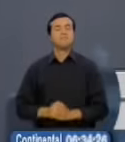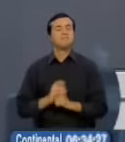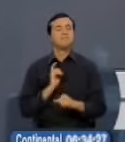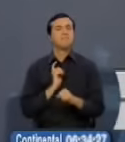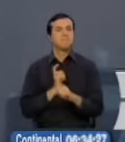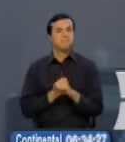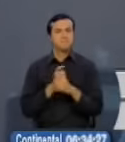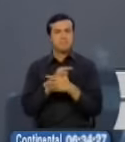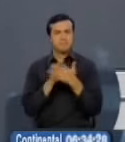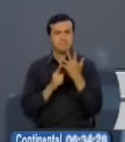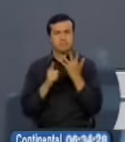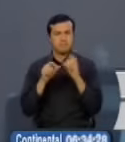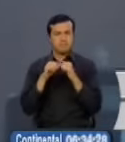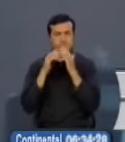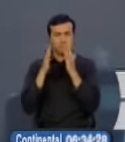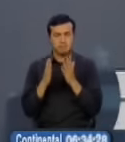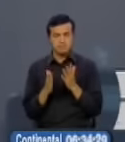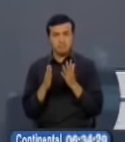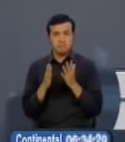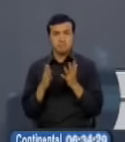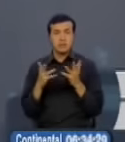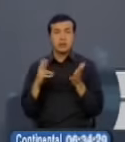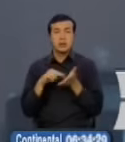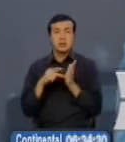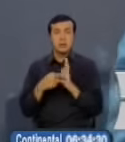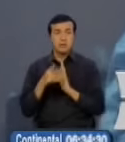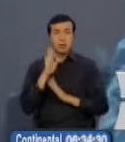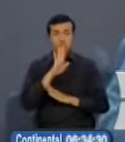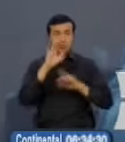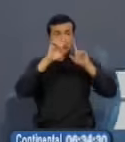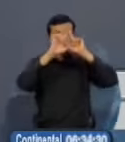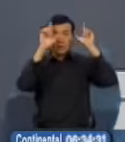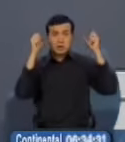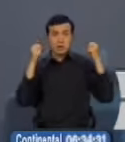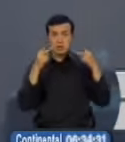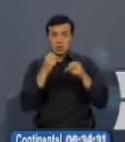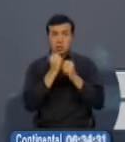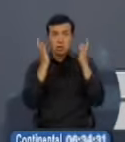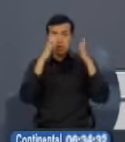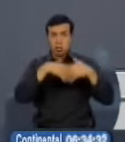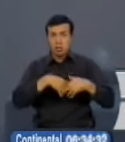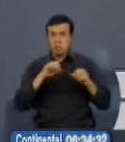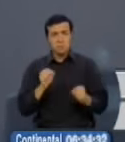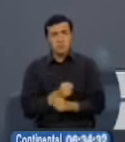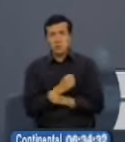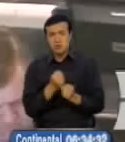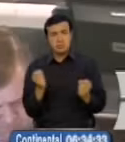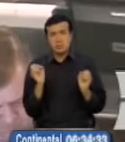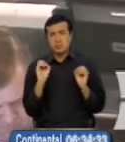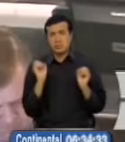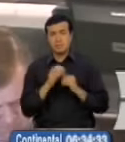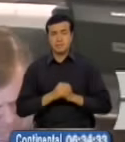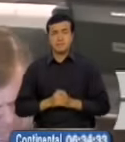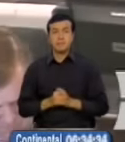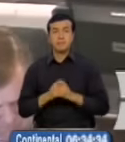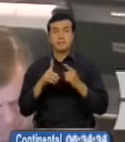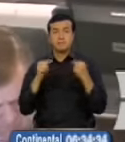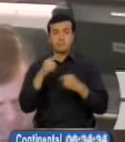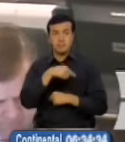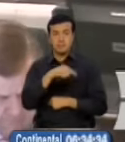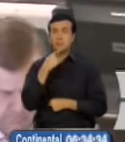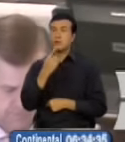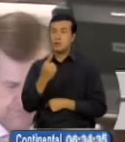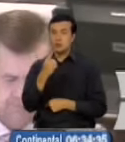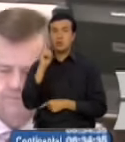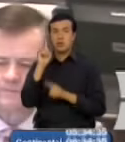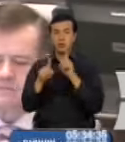Puntualizaciones, estimados asambleístas, que en nada comprometen la estabilidad económica de las empresas. En la oposición replicaban las tesis